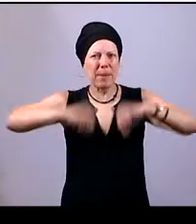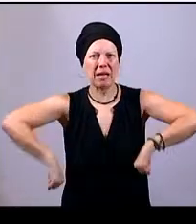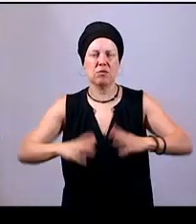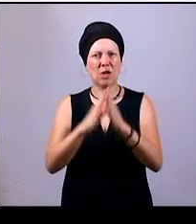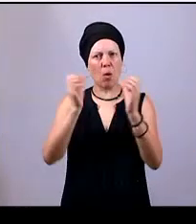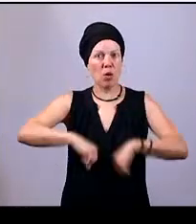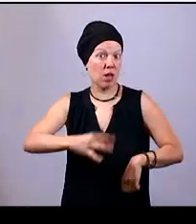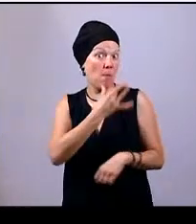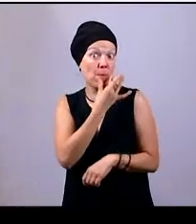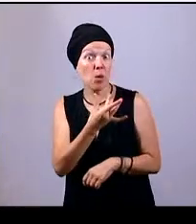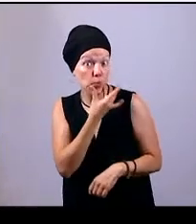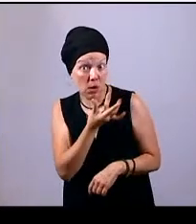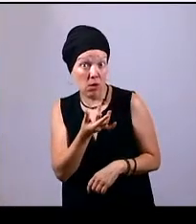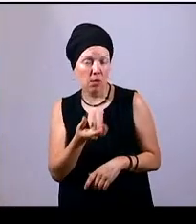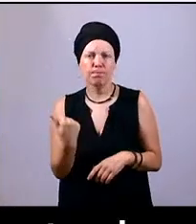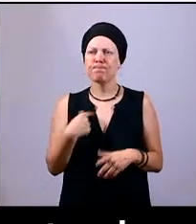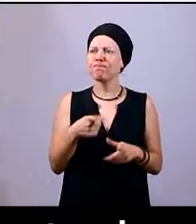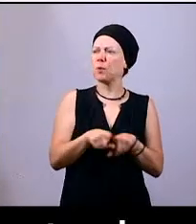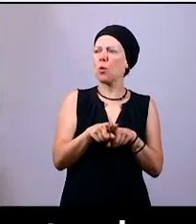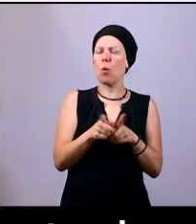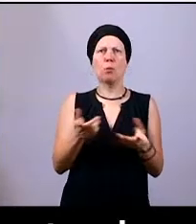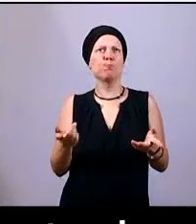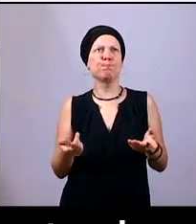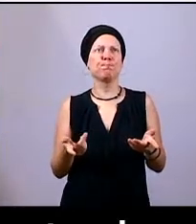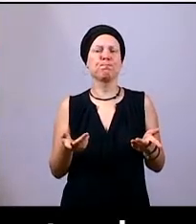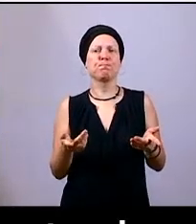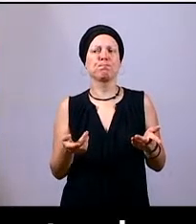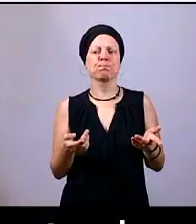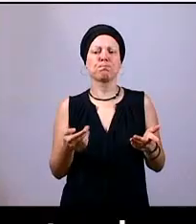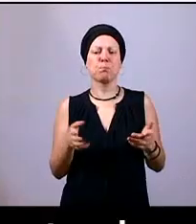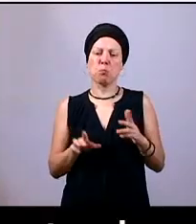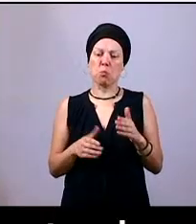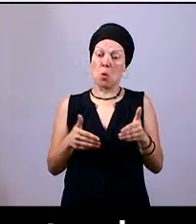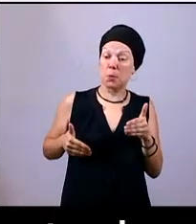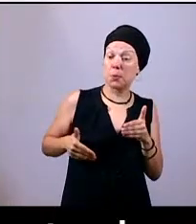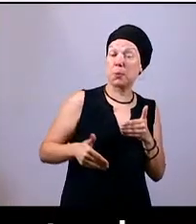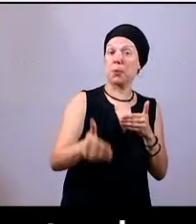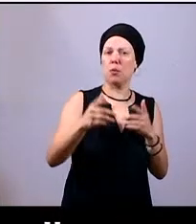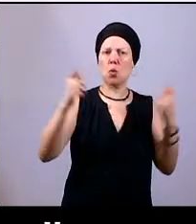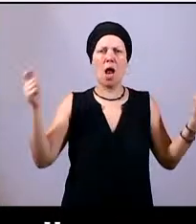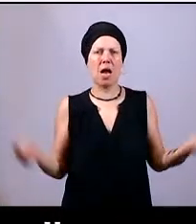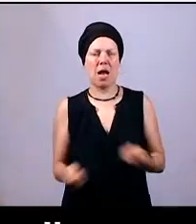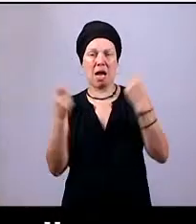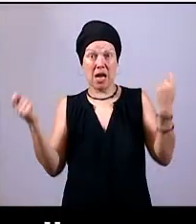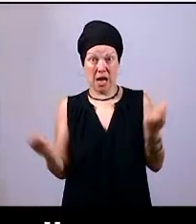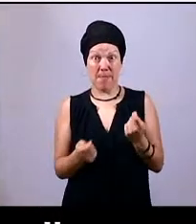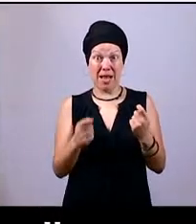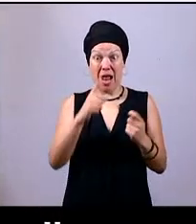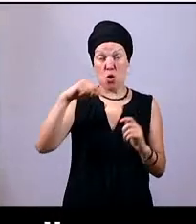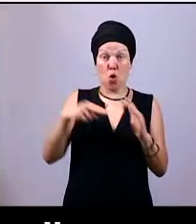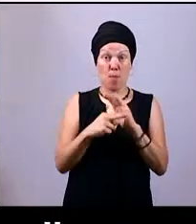acuerdo de la vergüenza, se da un paso hacia que en esa campaña de renta del ejercicio 2025, la